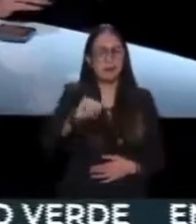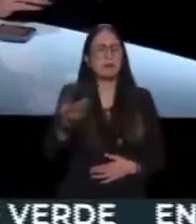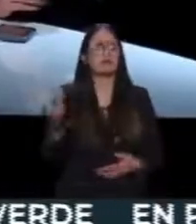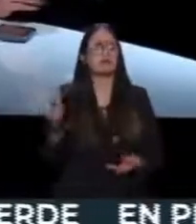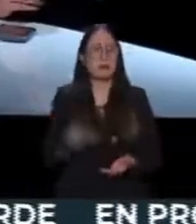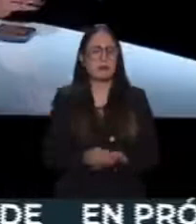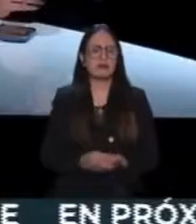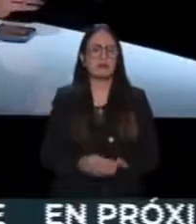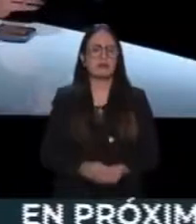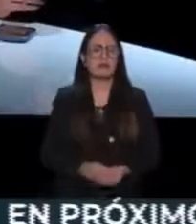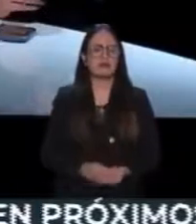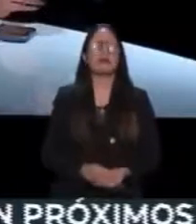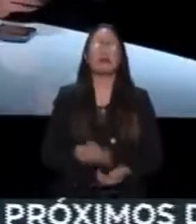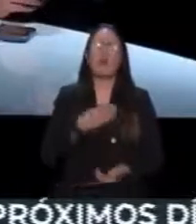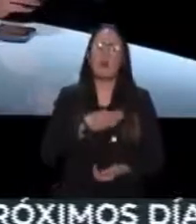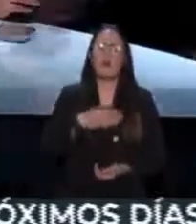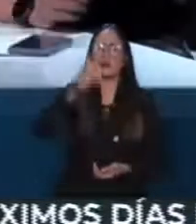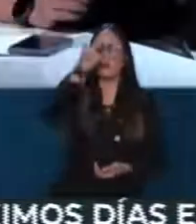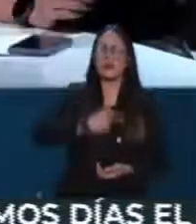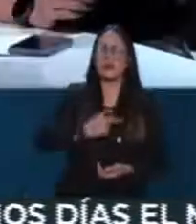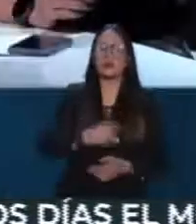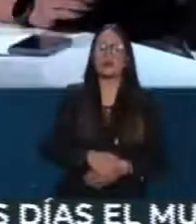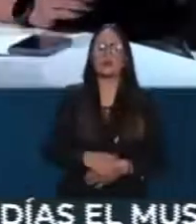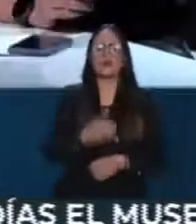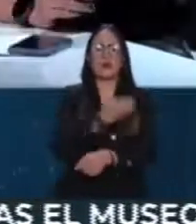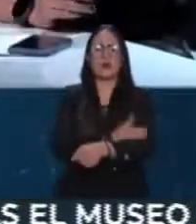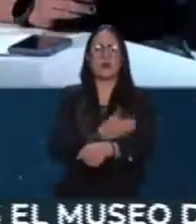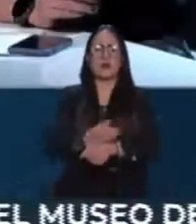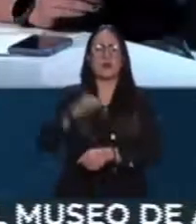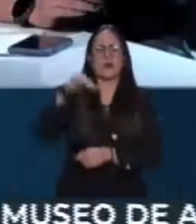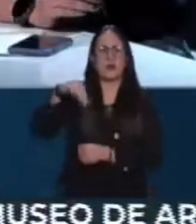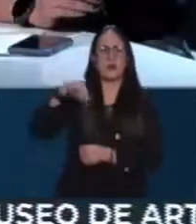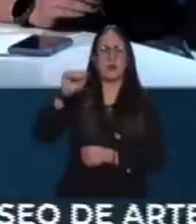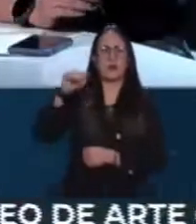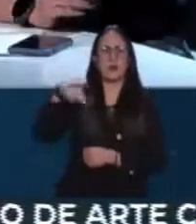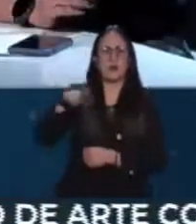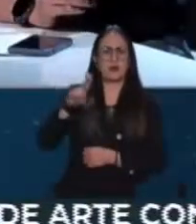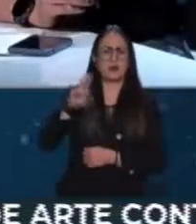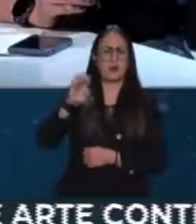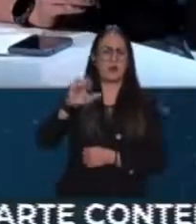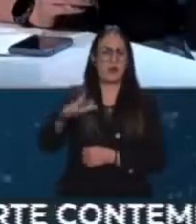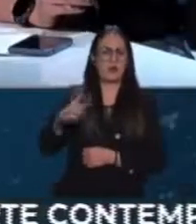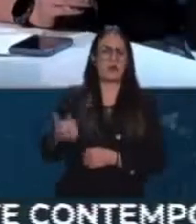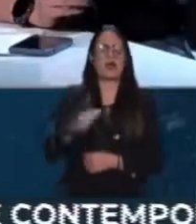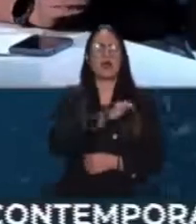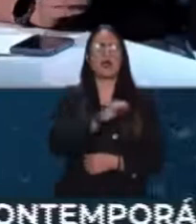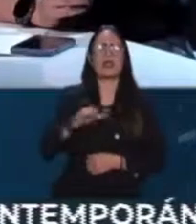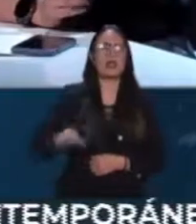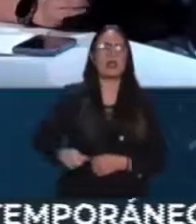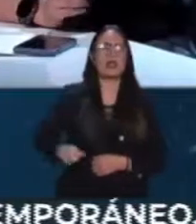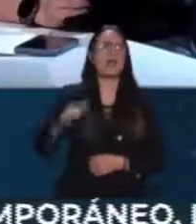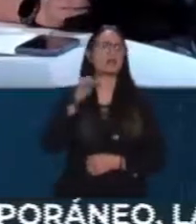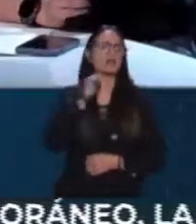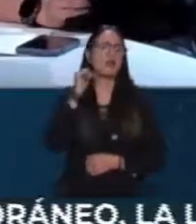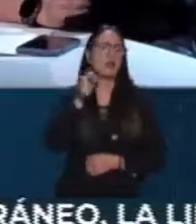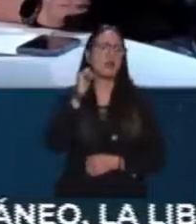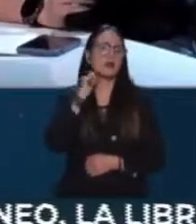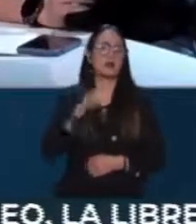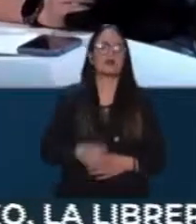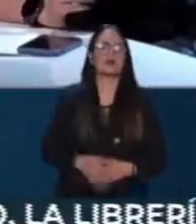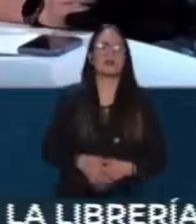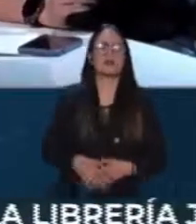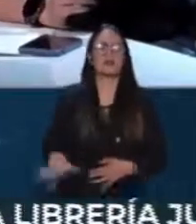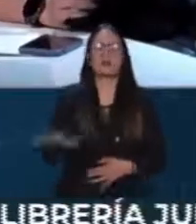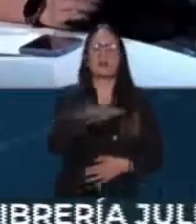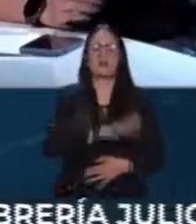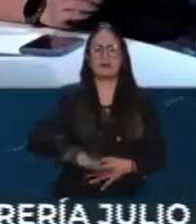Hola, ¿qué tal? Muy buenas noches. En efecto, pues a mi compañero Manuel Hernández y a mí nos tocó recorrer la alcaldía de Azcapotzalco. En esta demarcación